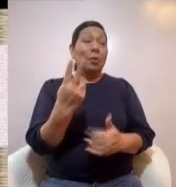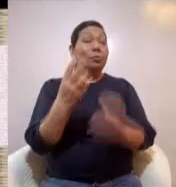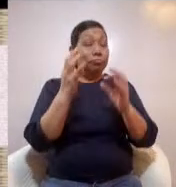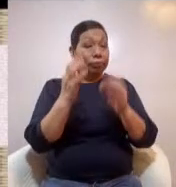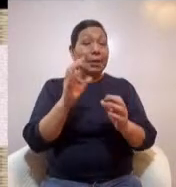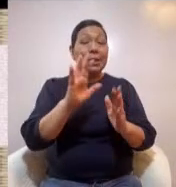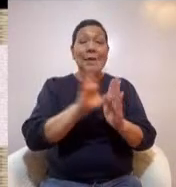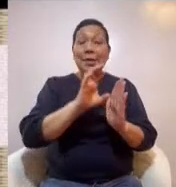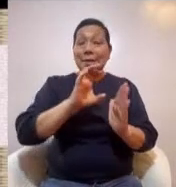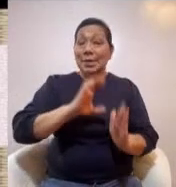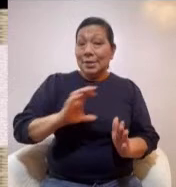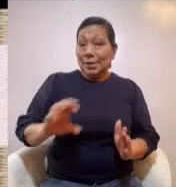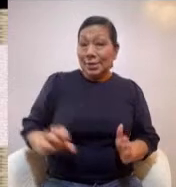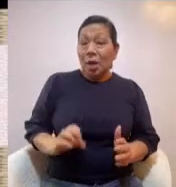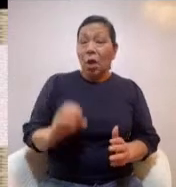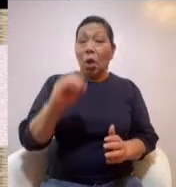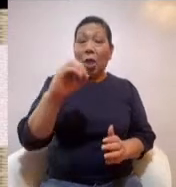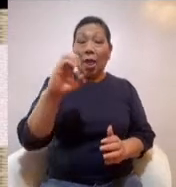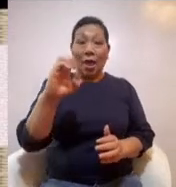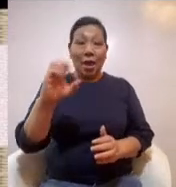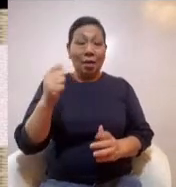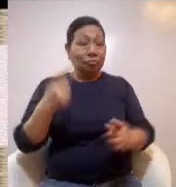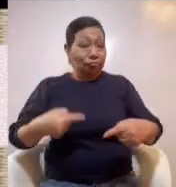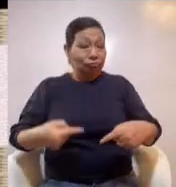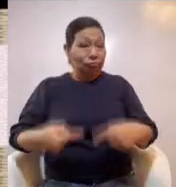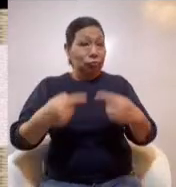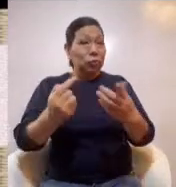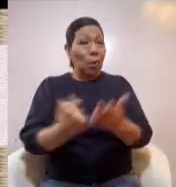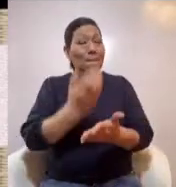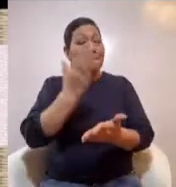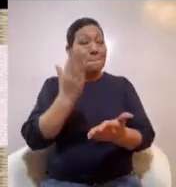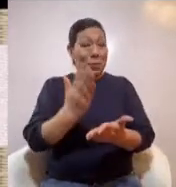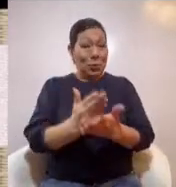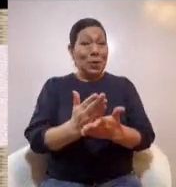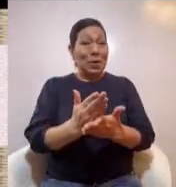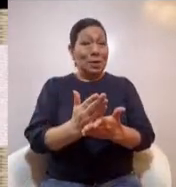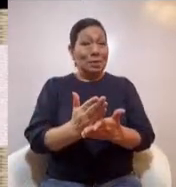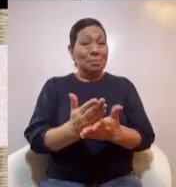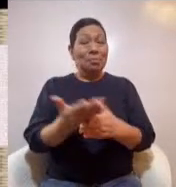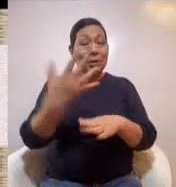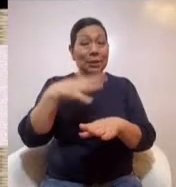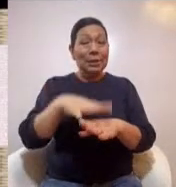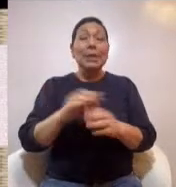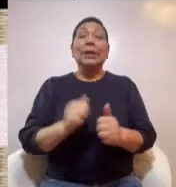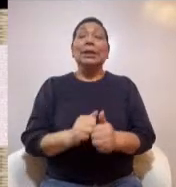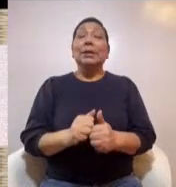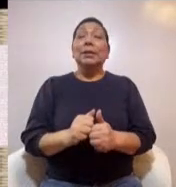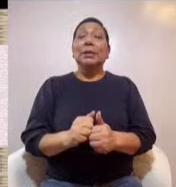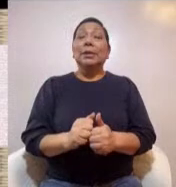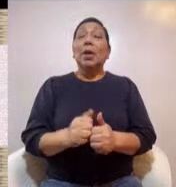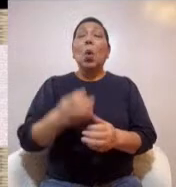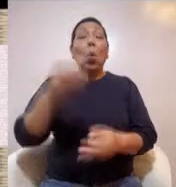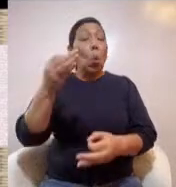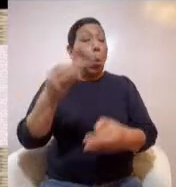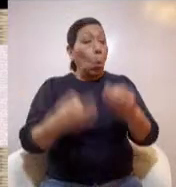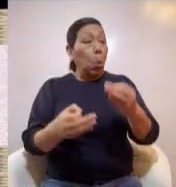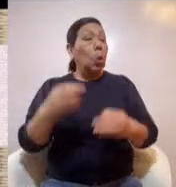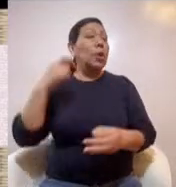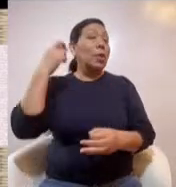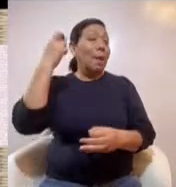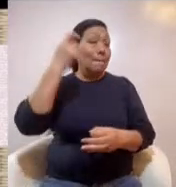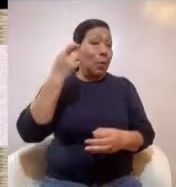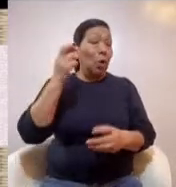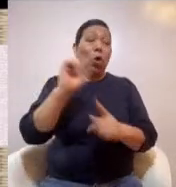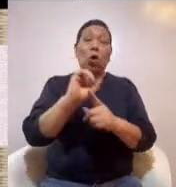32 de los 35 estados parte de la OEA, enfrenta este problema de manera integral, desde el ámbito